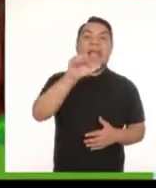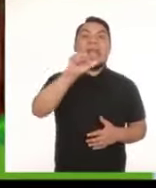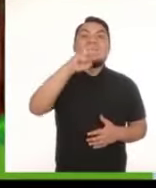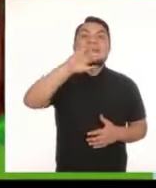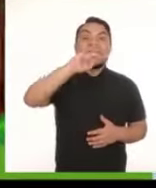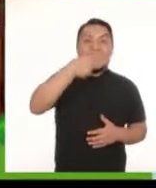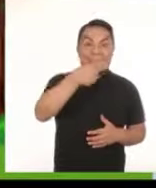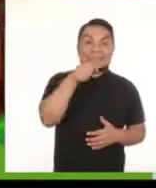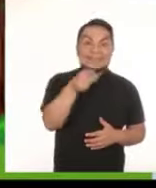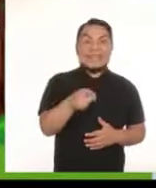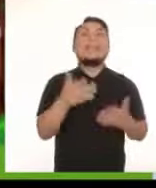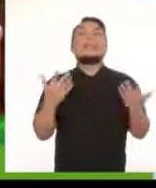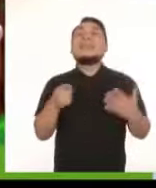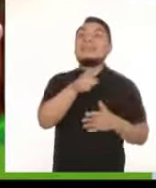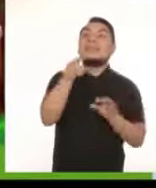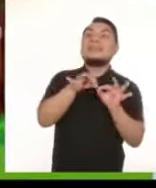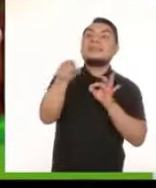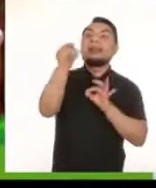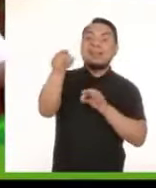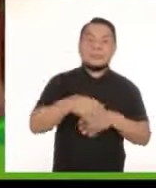Ancash y